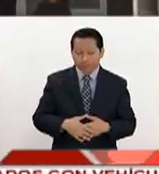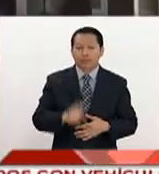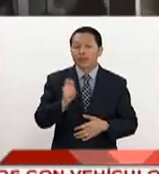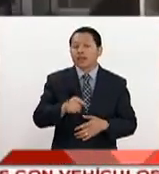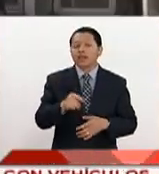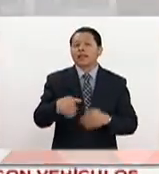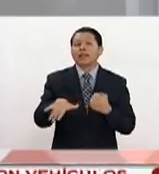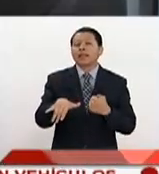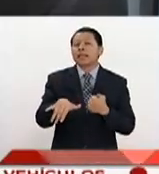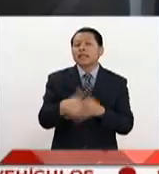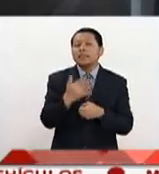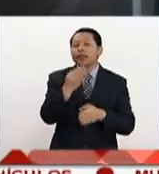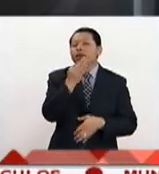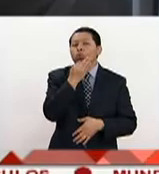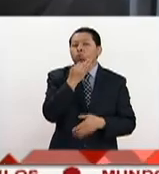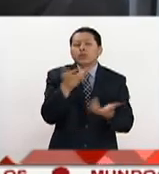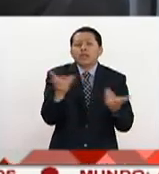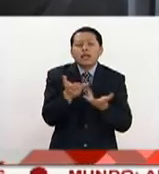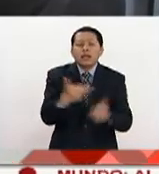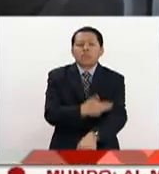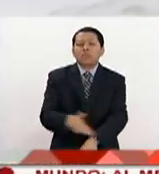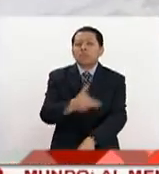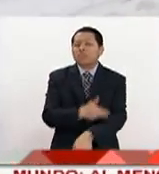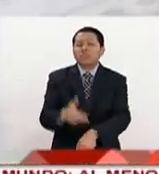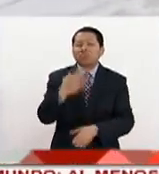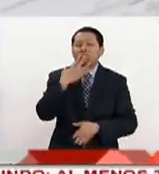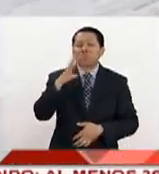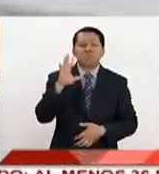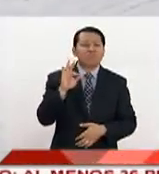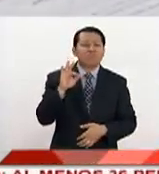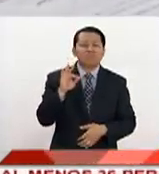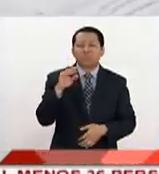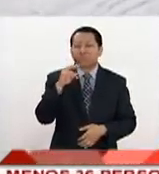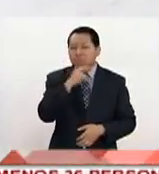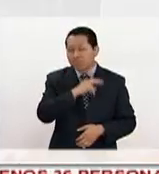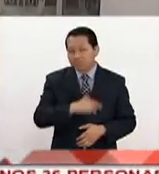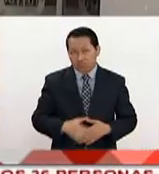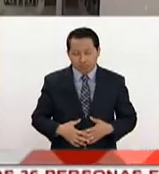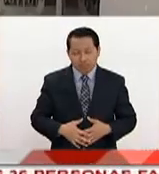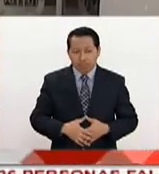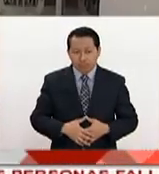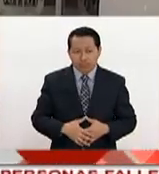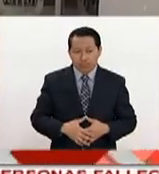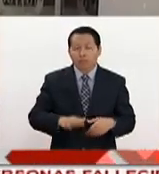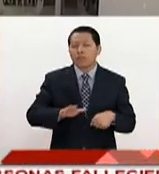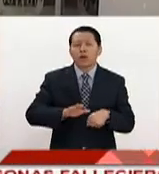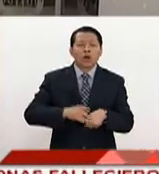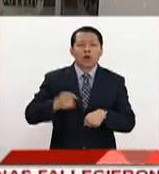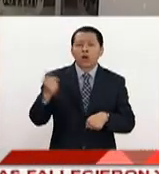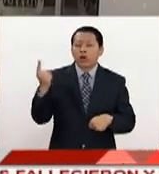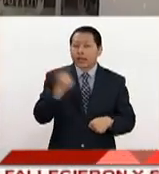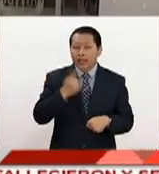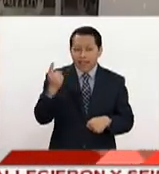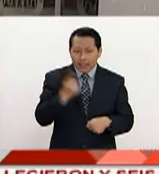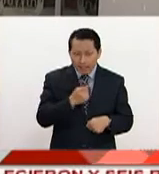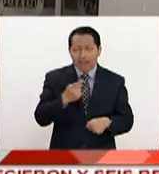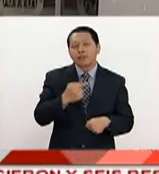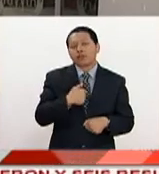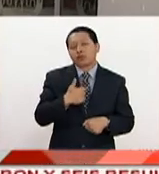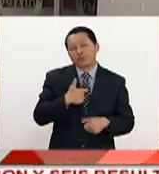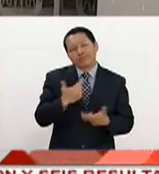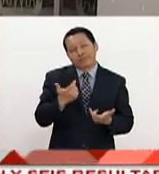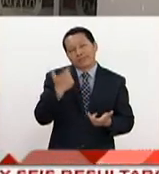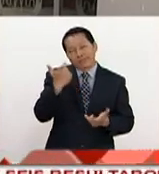de 15 minutos podrá realizar el trámite de manera sencilla y rápida. Porque me